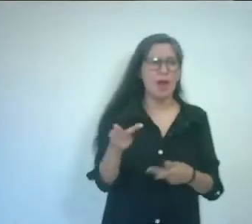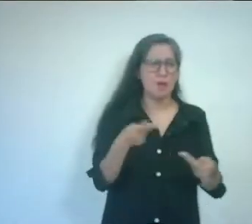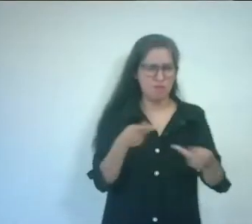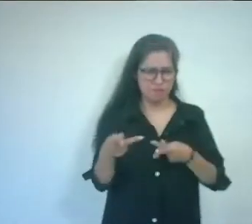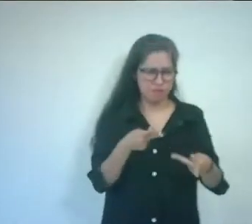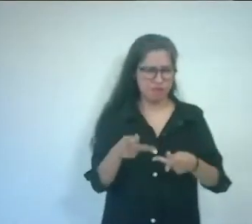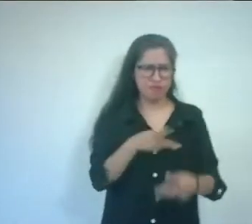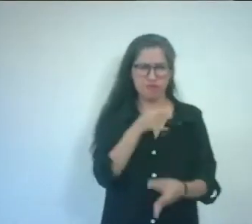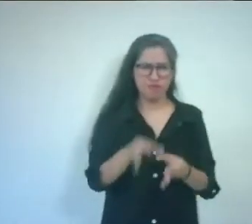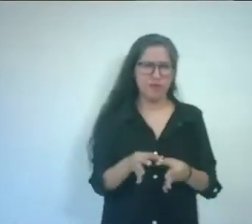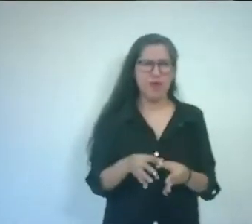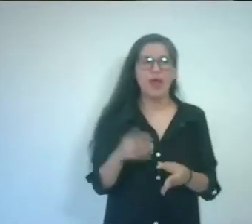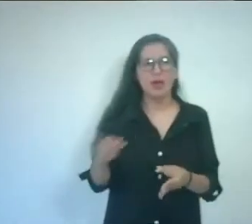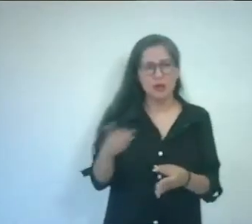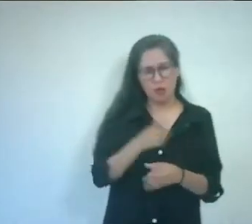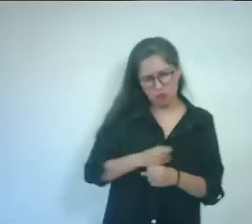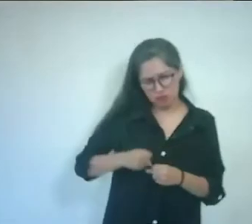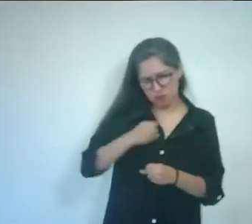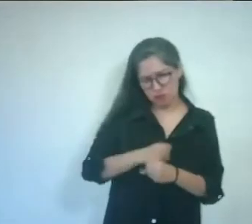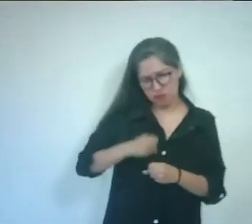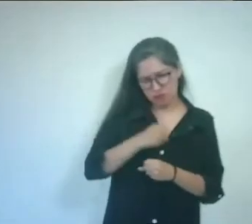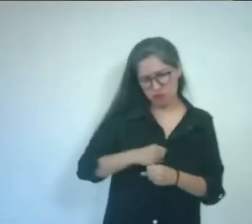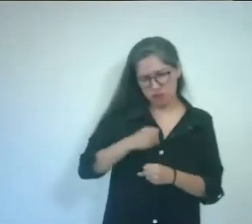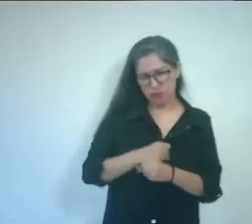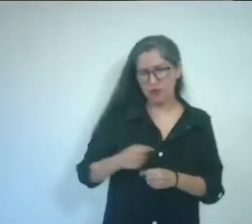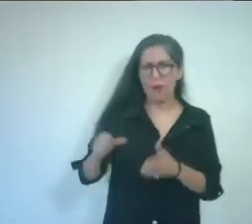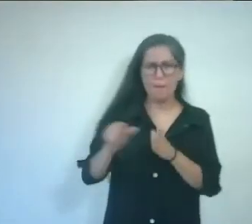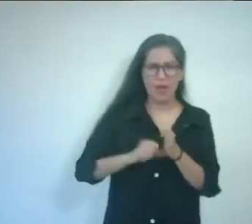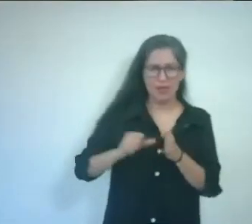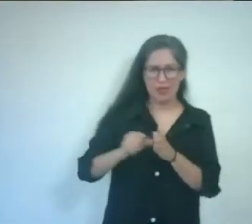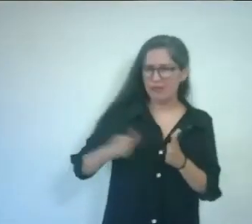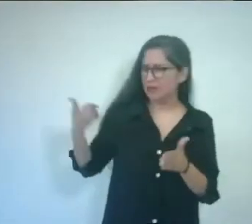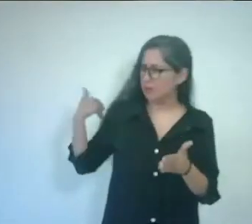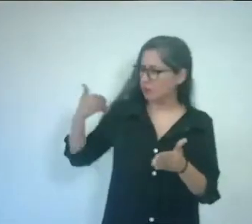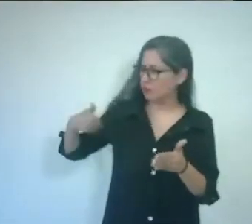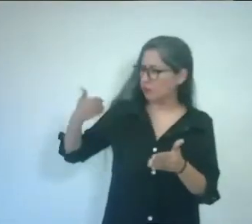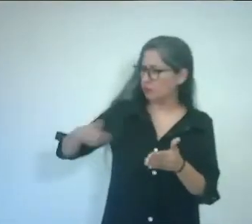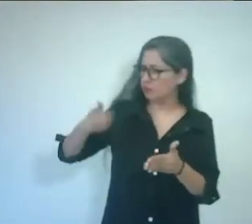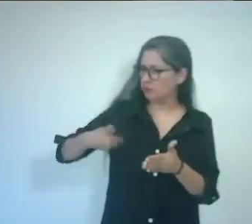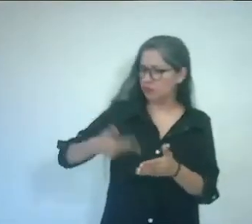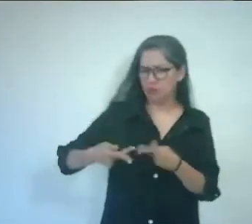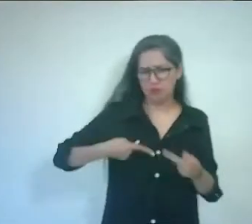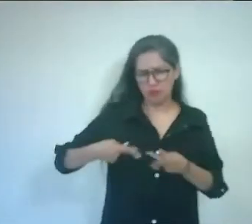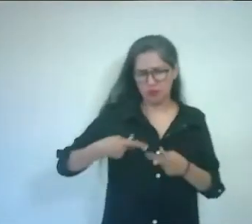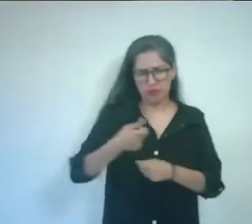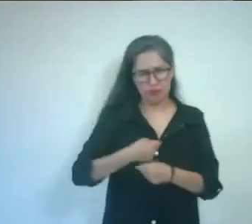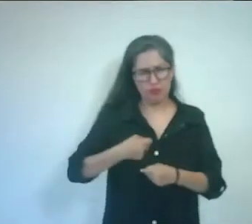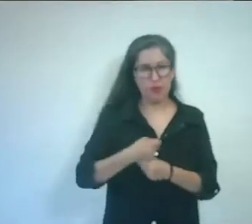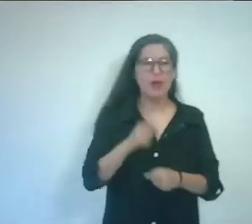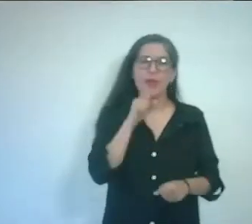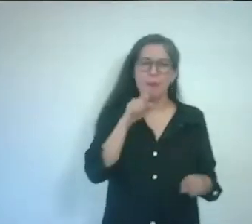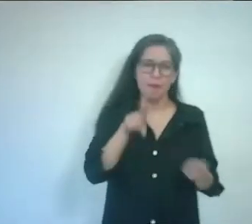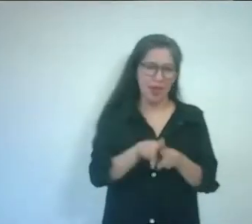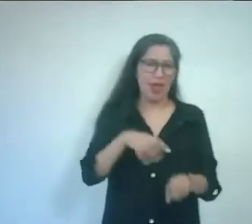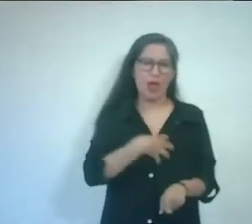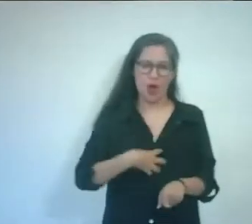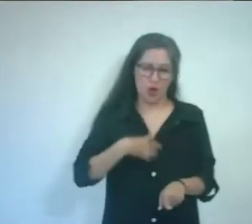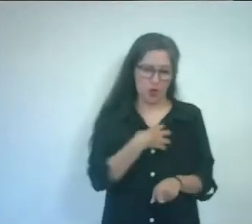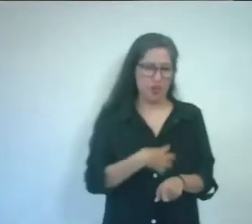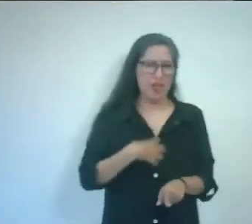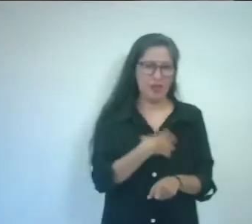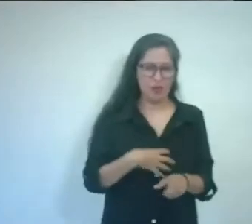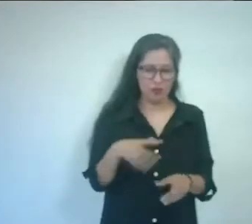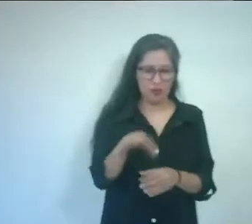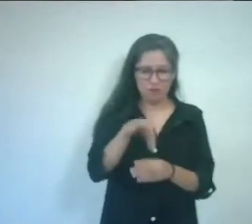eso. En eso hemos trabajado durante los últimos meses y años, así es de que pues estamos también contentos de poder llevar a cabo esta